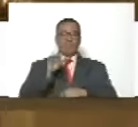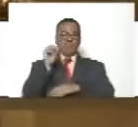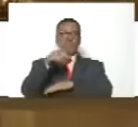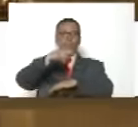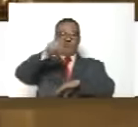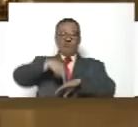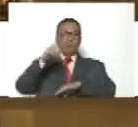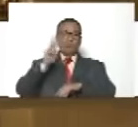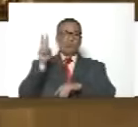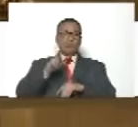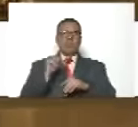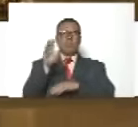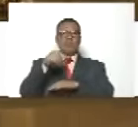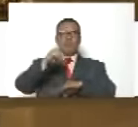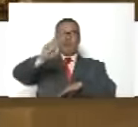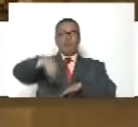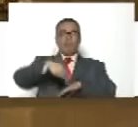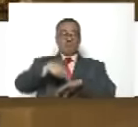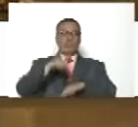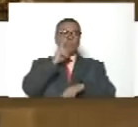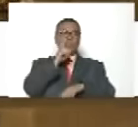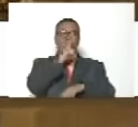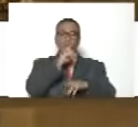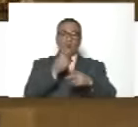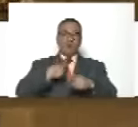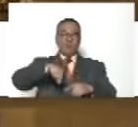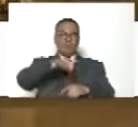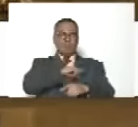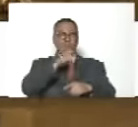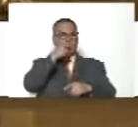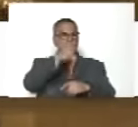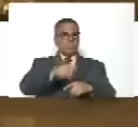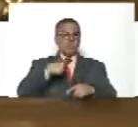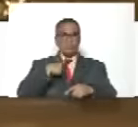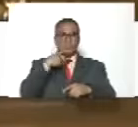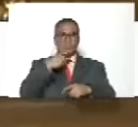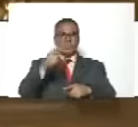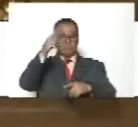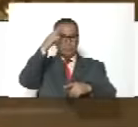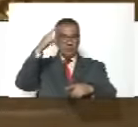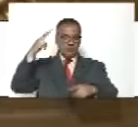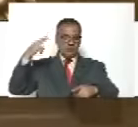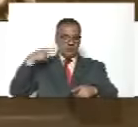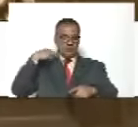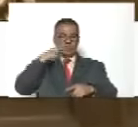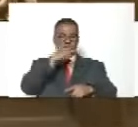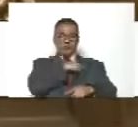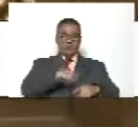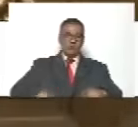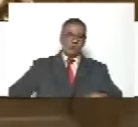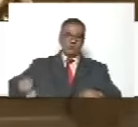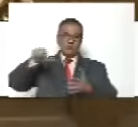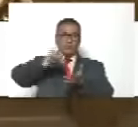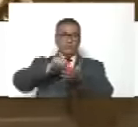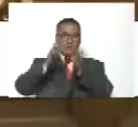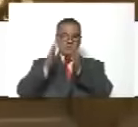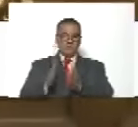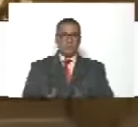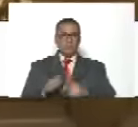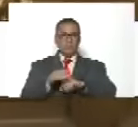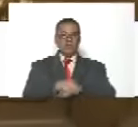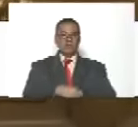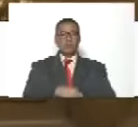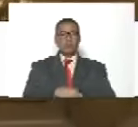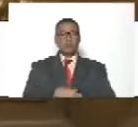Parlamento venezolano, desde la Asamblea Nacional y en nombre de nuestro pueblo, decimos honor y gloria al presidente Ibrahim